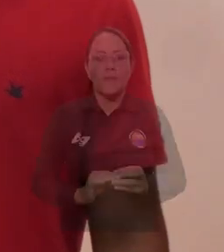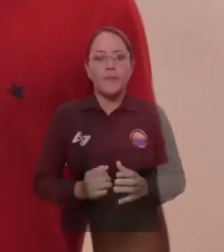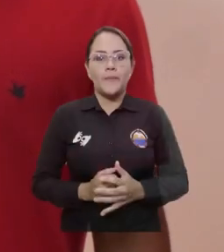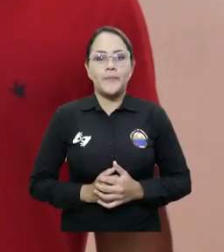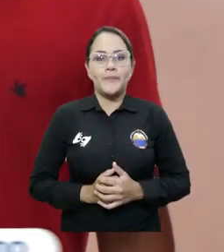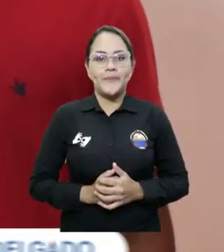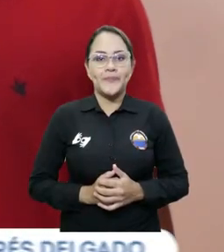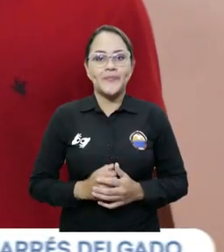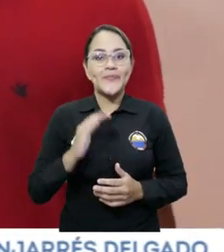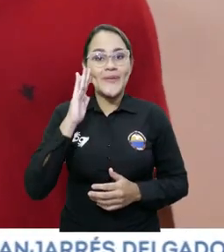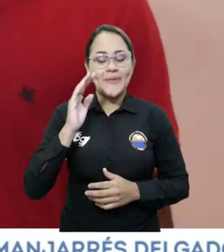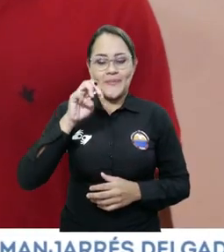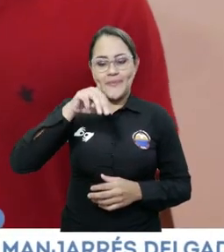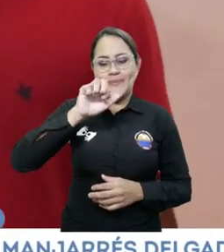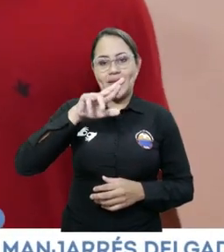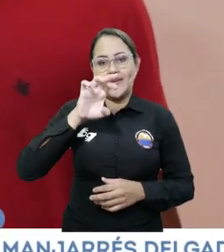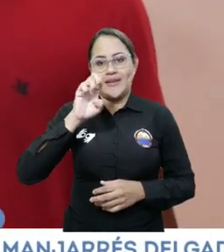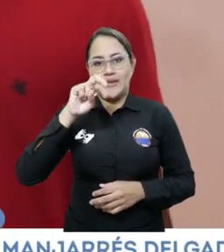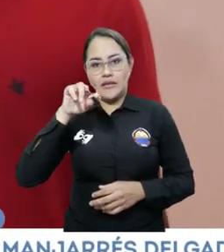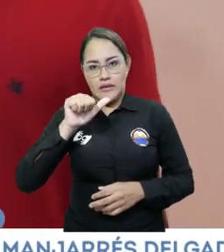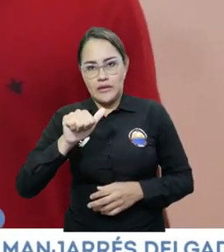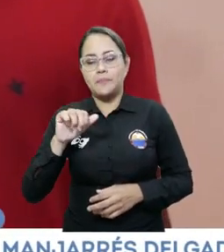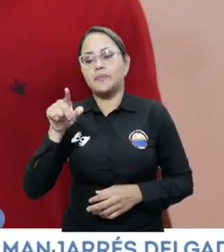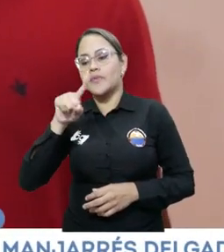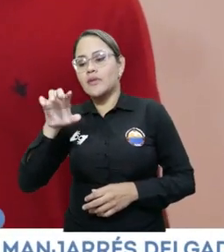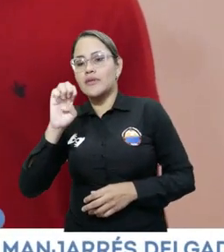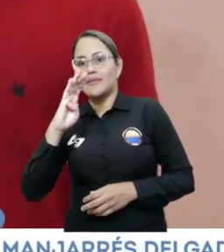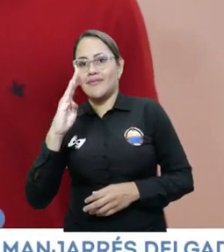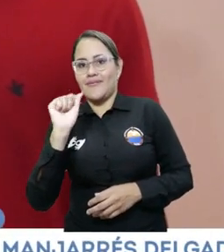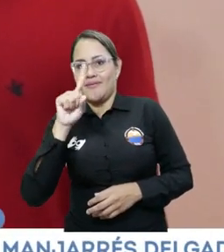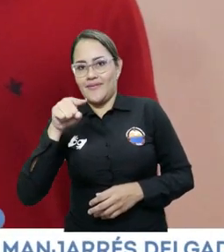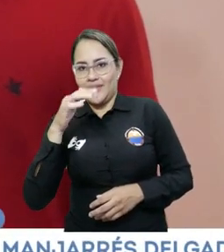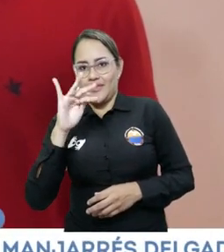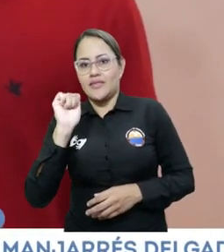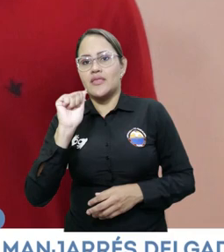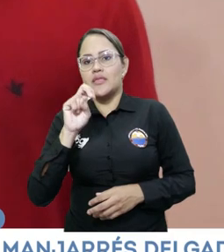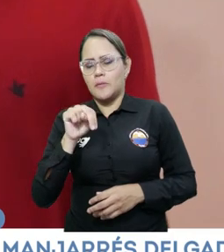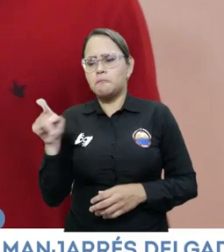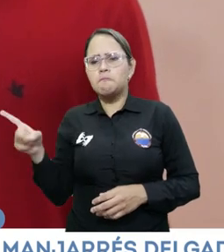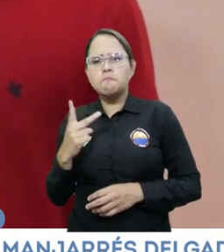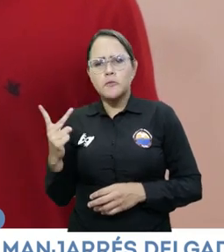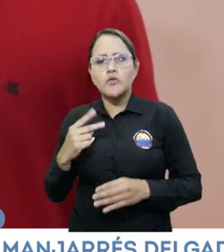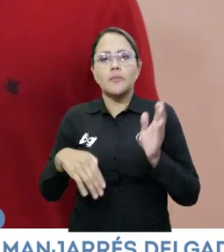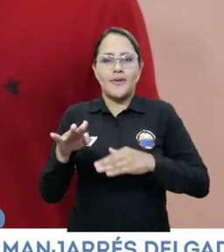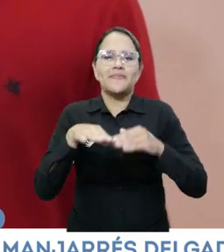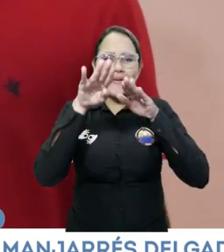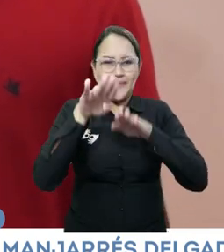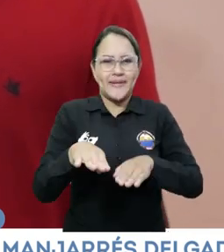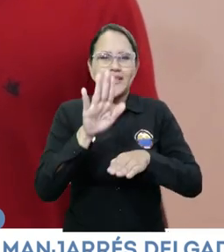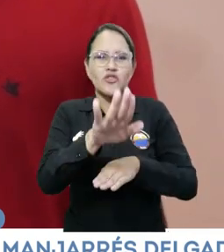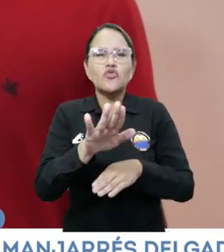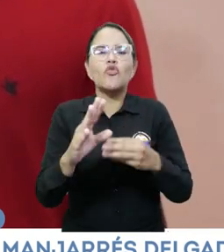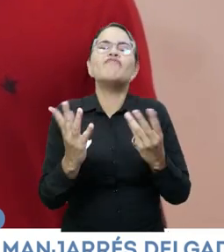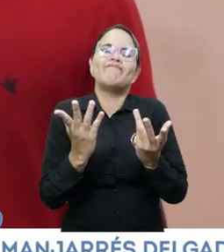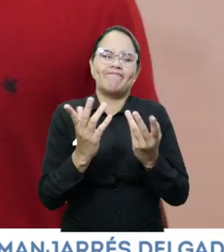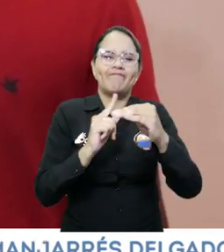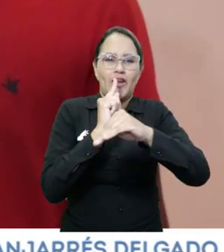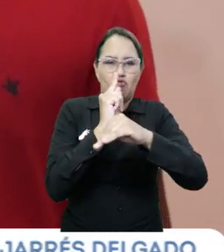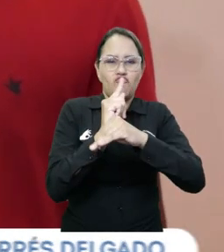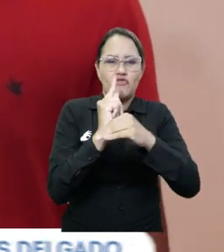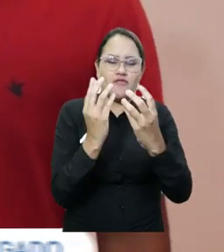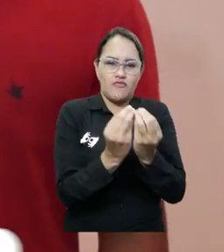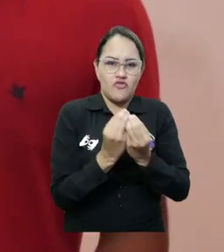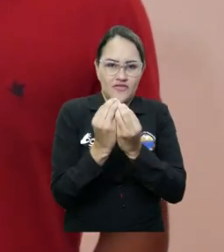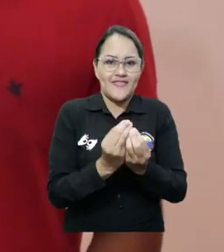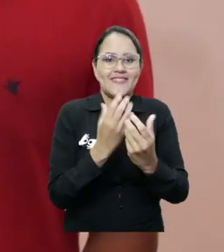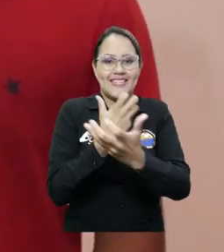Nosotros somos Marena Laguna y Sebastián Manjarres y juntos aspiramos a la representación estudiantil ante el Consejo de la Facultad de Ciencias de la Educación.